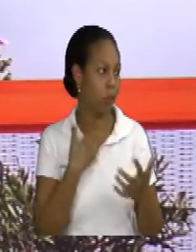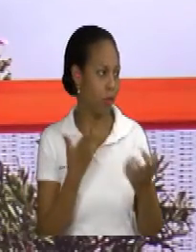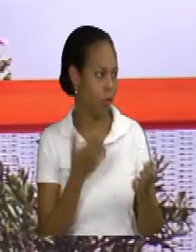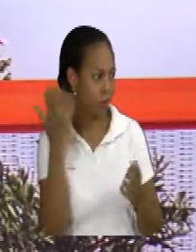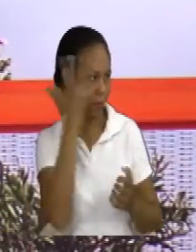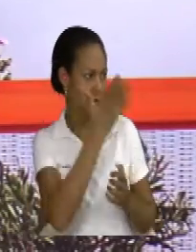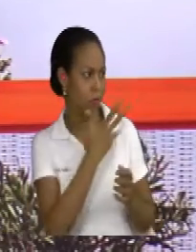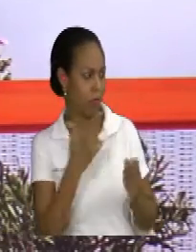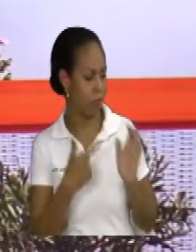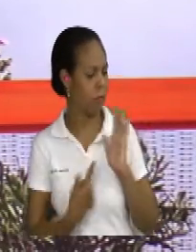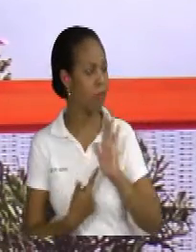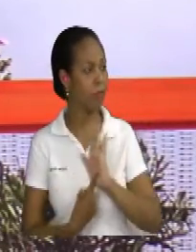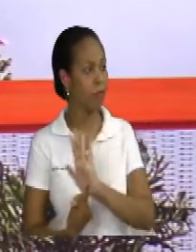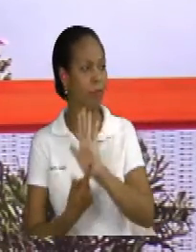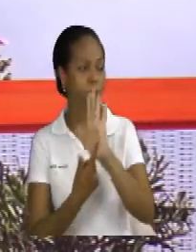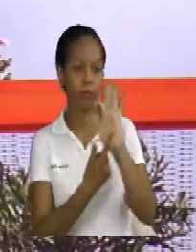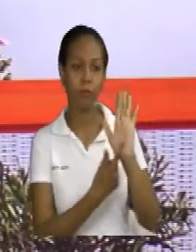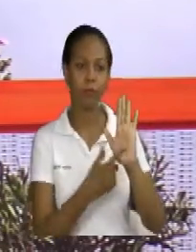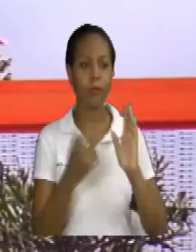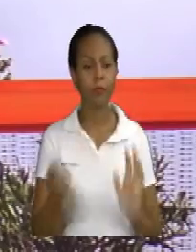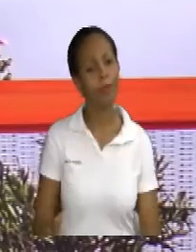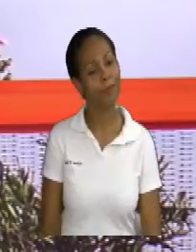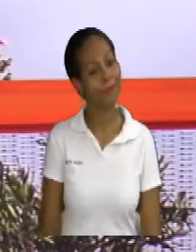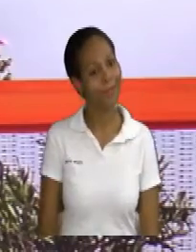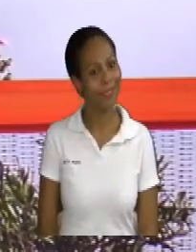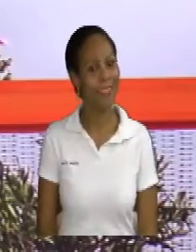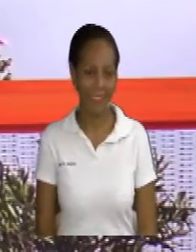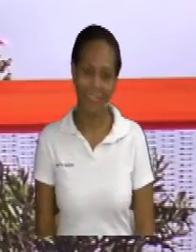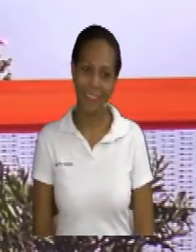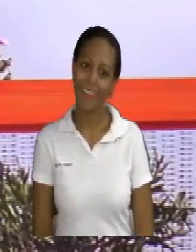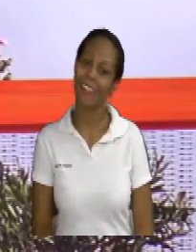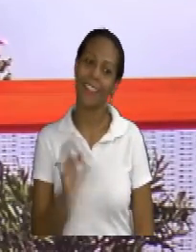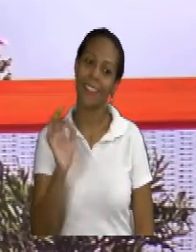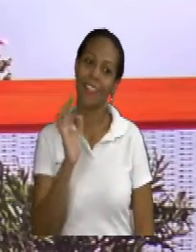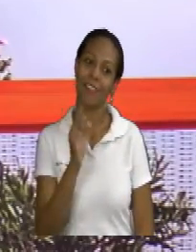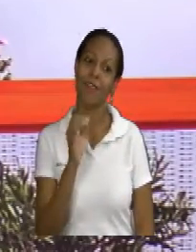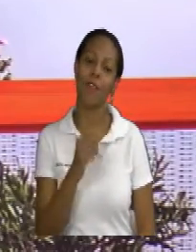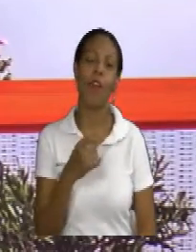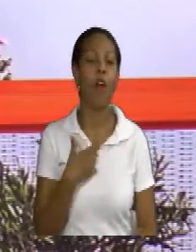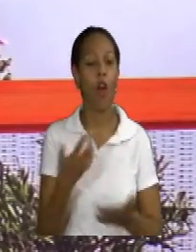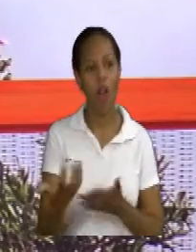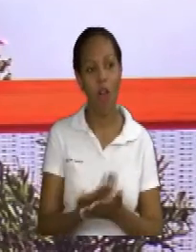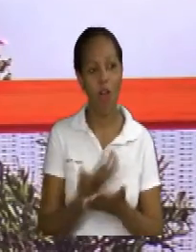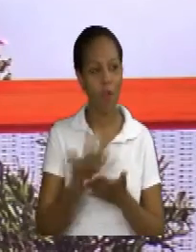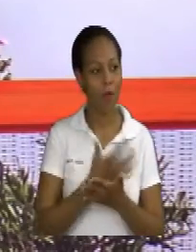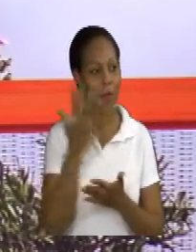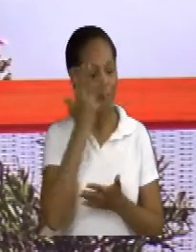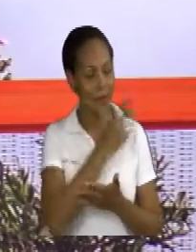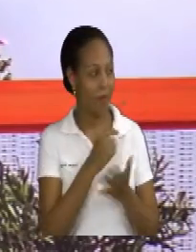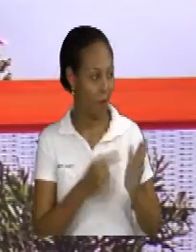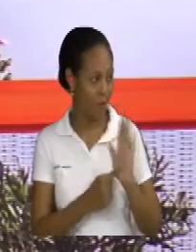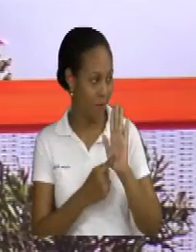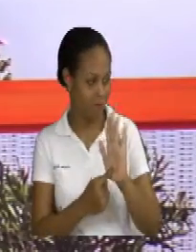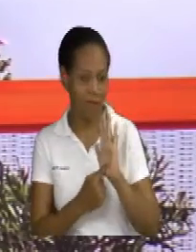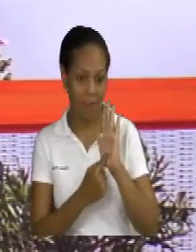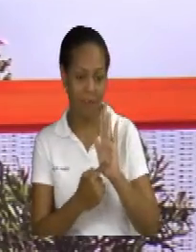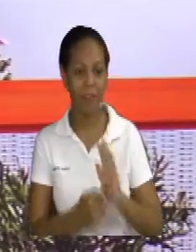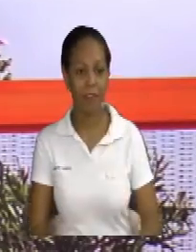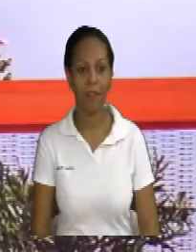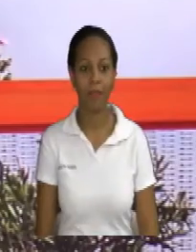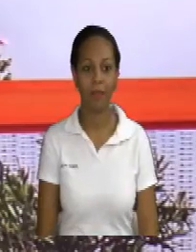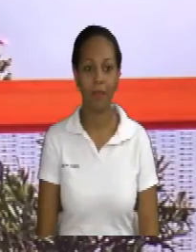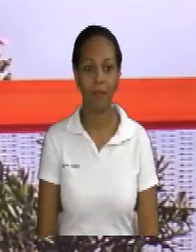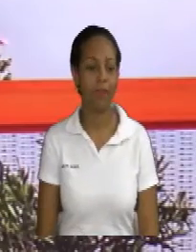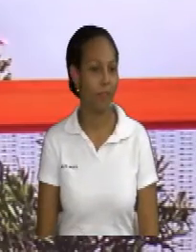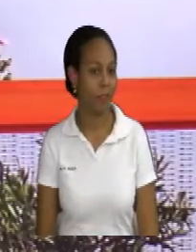de día. Bueno, ahí ya tienen una opción. Estas lindas niñas siempre nos traen unos tips para lucir hermosas, para saber utilizar el maquillaje y van a estar